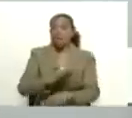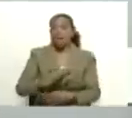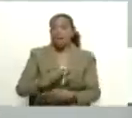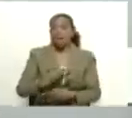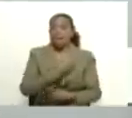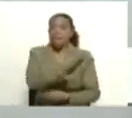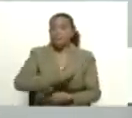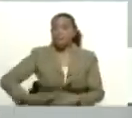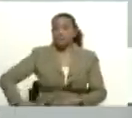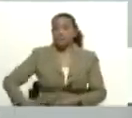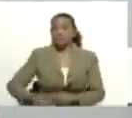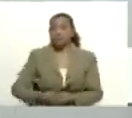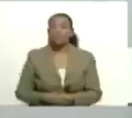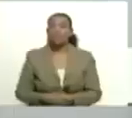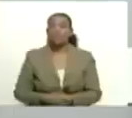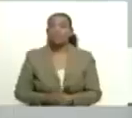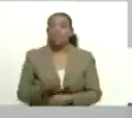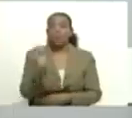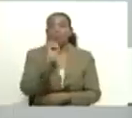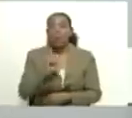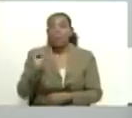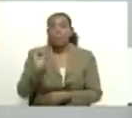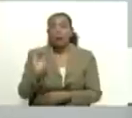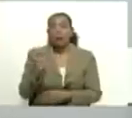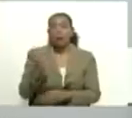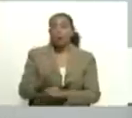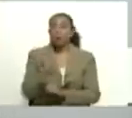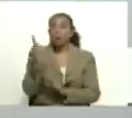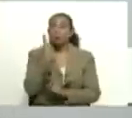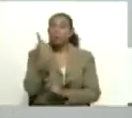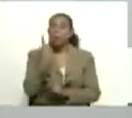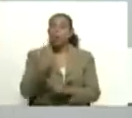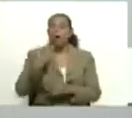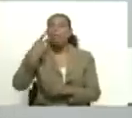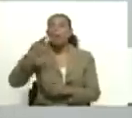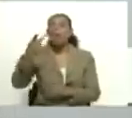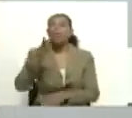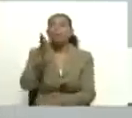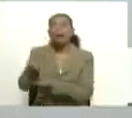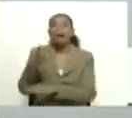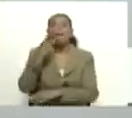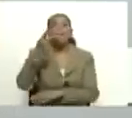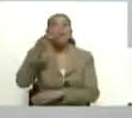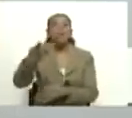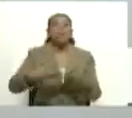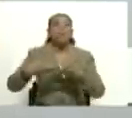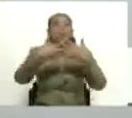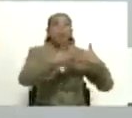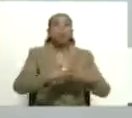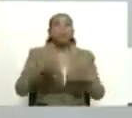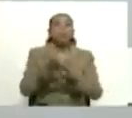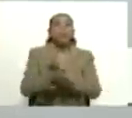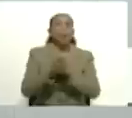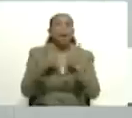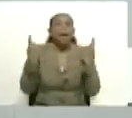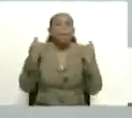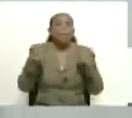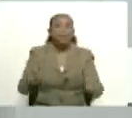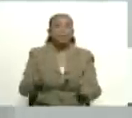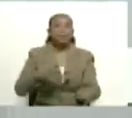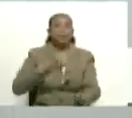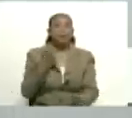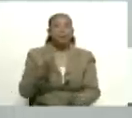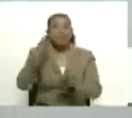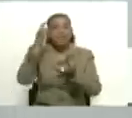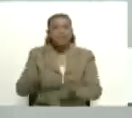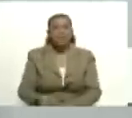queremos significar con esto? Es una sola política la del imperio. La política imperial intenta,